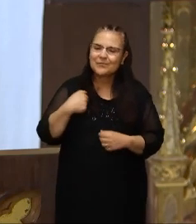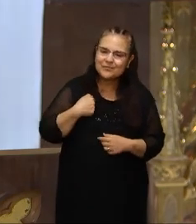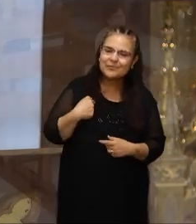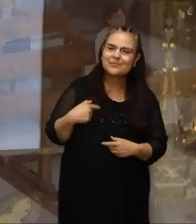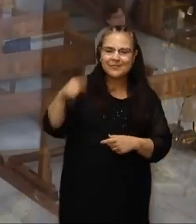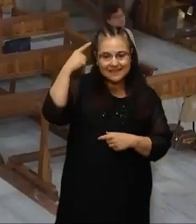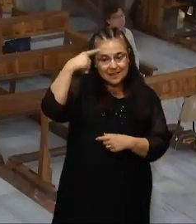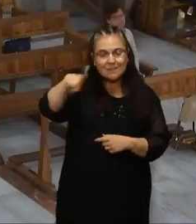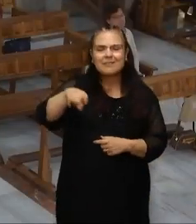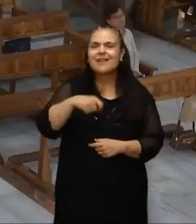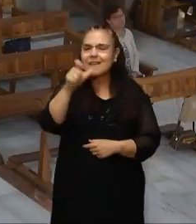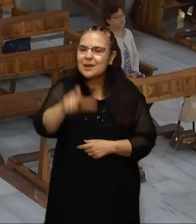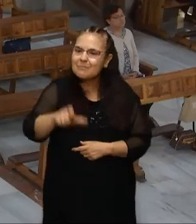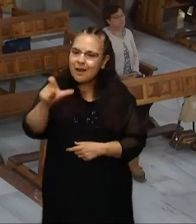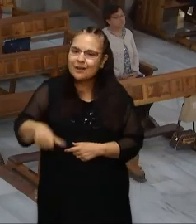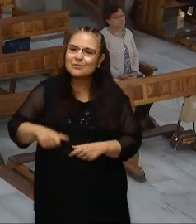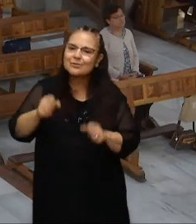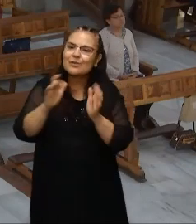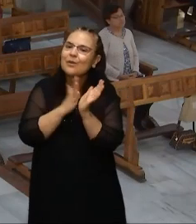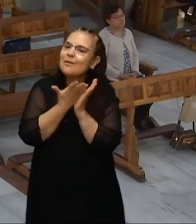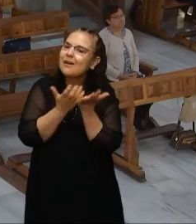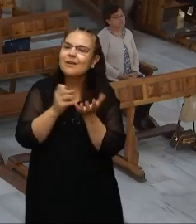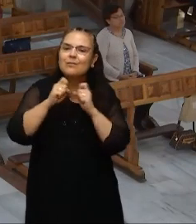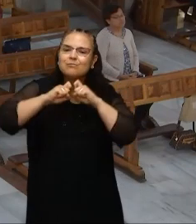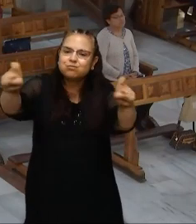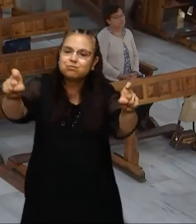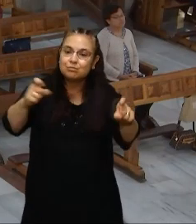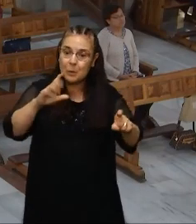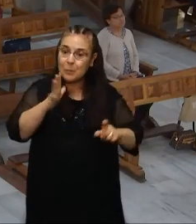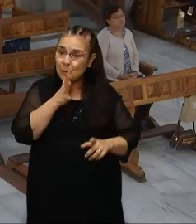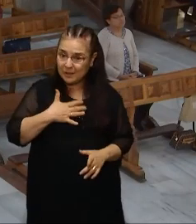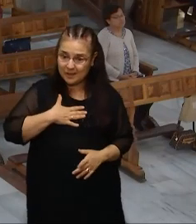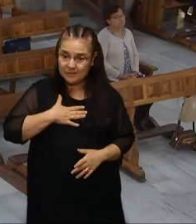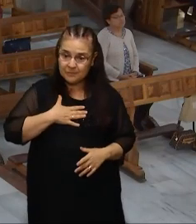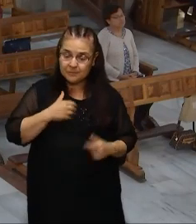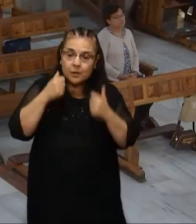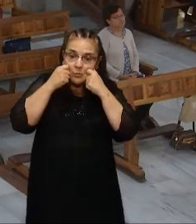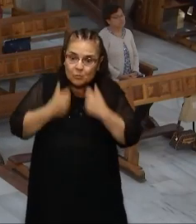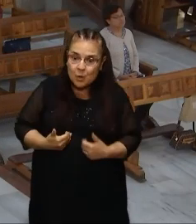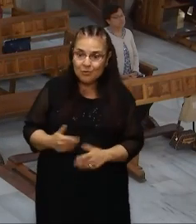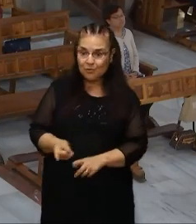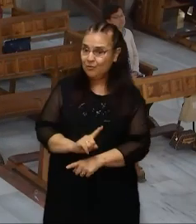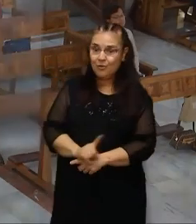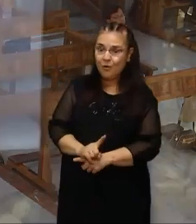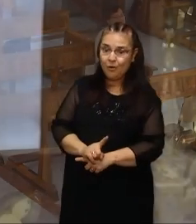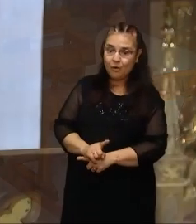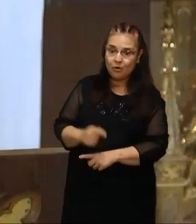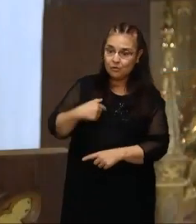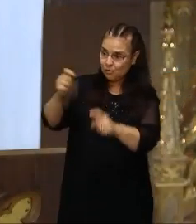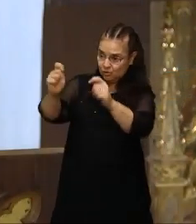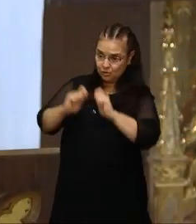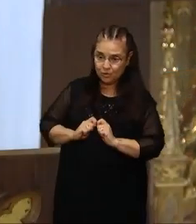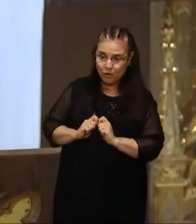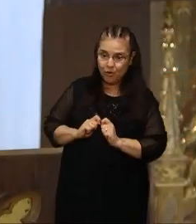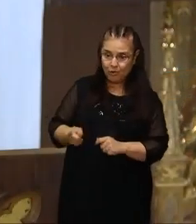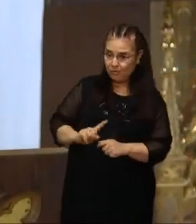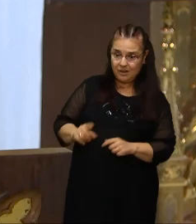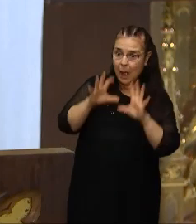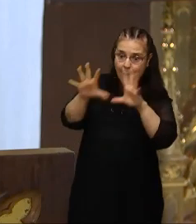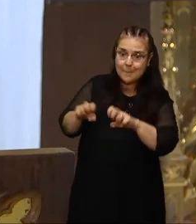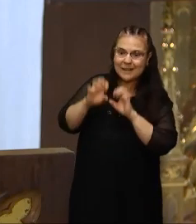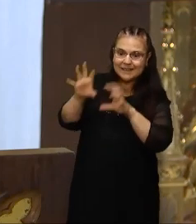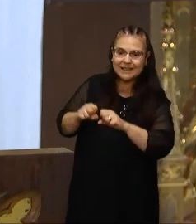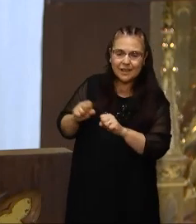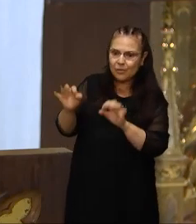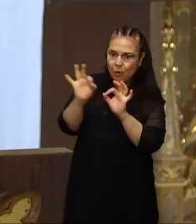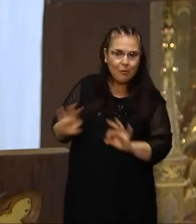el evangelio anunciado por mí no es de origen humano, pues yo no lo he recibido ni aprendido de